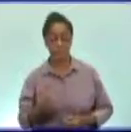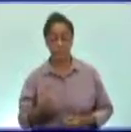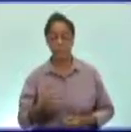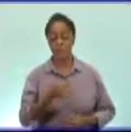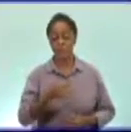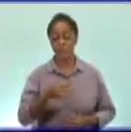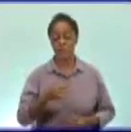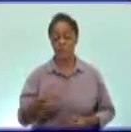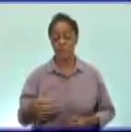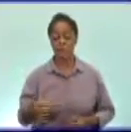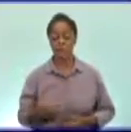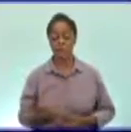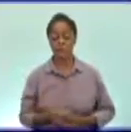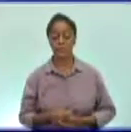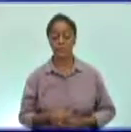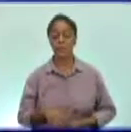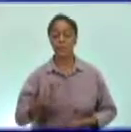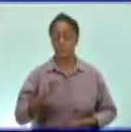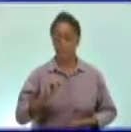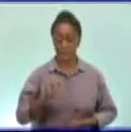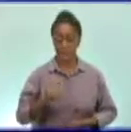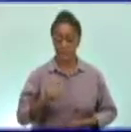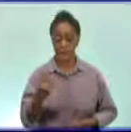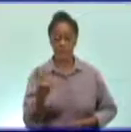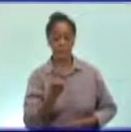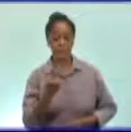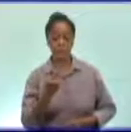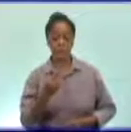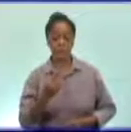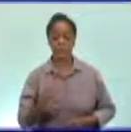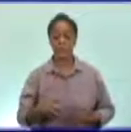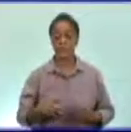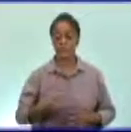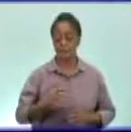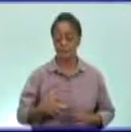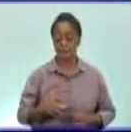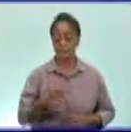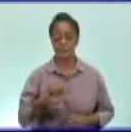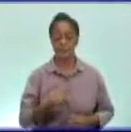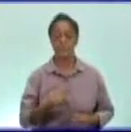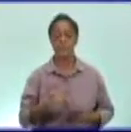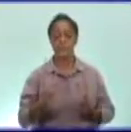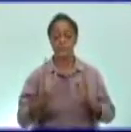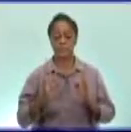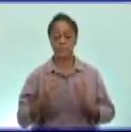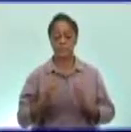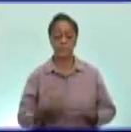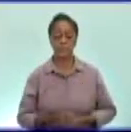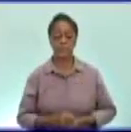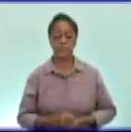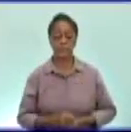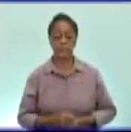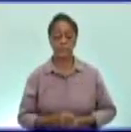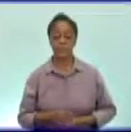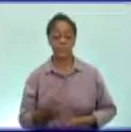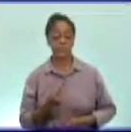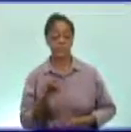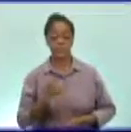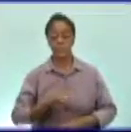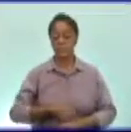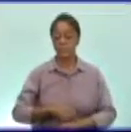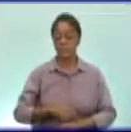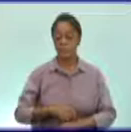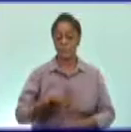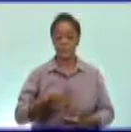células. Menciona 2 características de este reino. Les doy unos minutos para